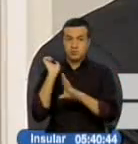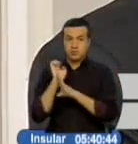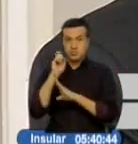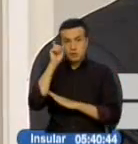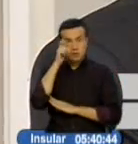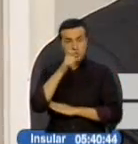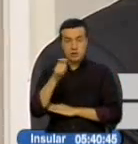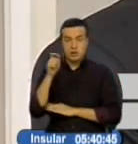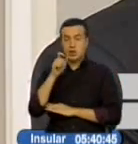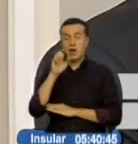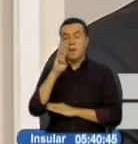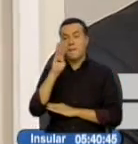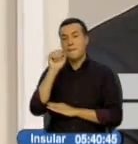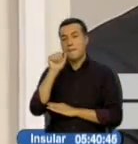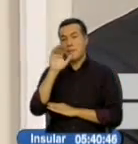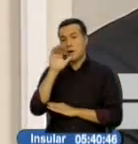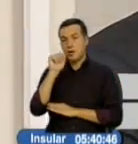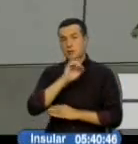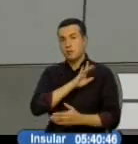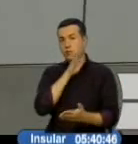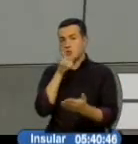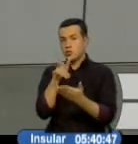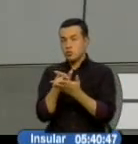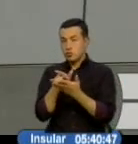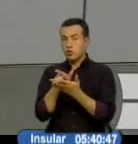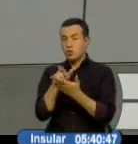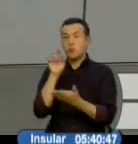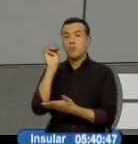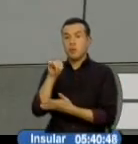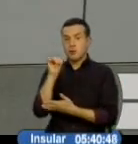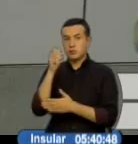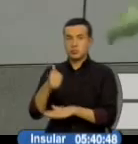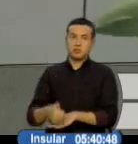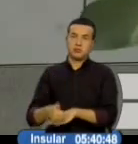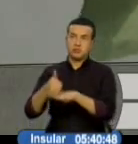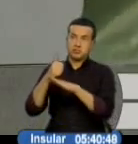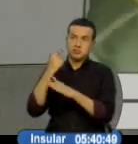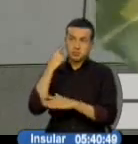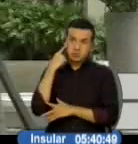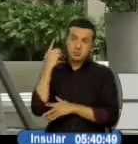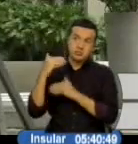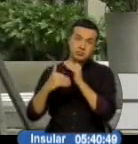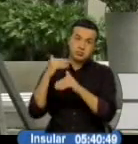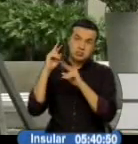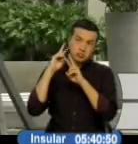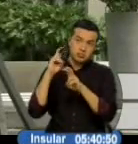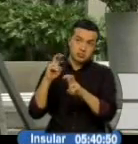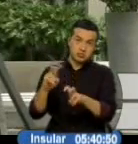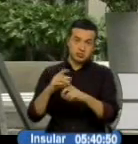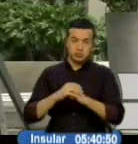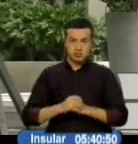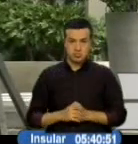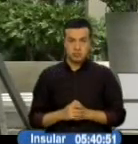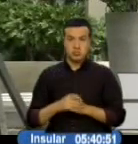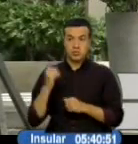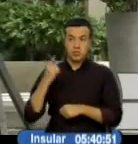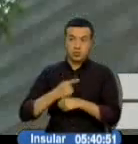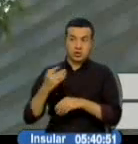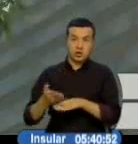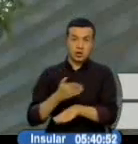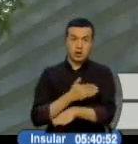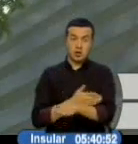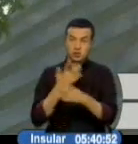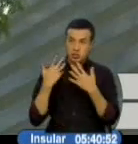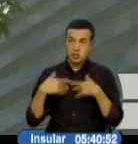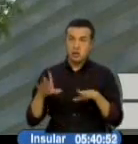fiscal general Carlos Baca Mancheno viajó este martes a Brasil para reunirse con las autoridades a fin de conocer los avances de la investigación. Un día antes incluso había